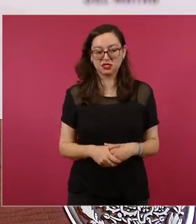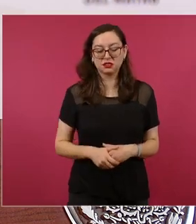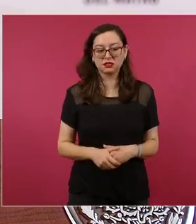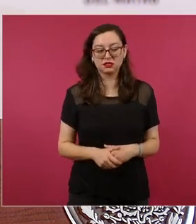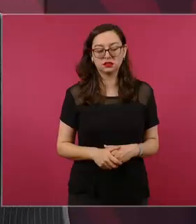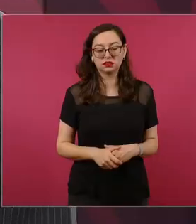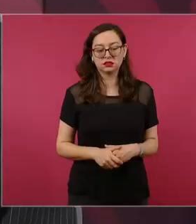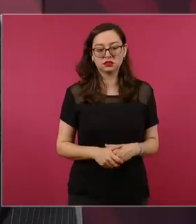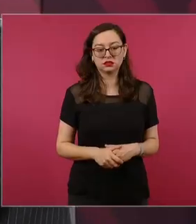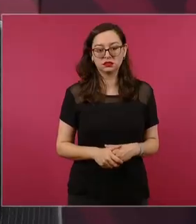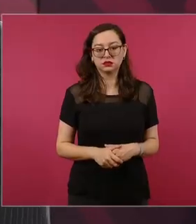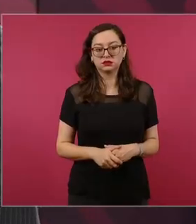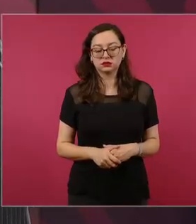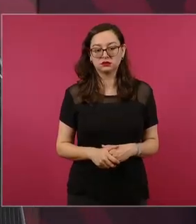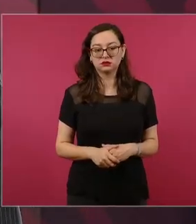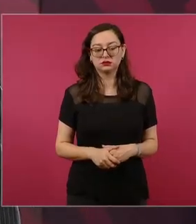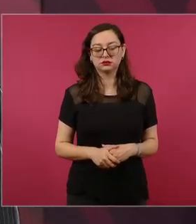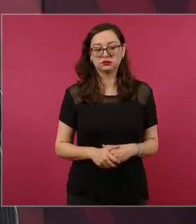o